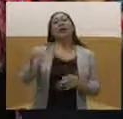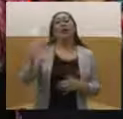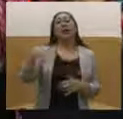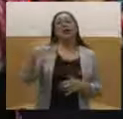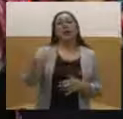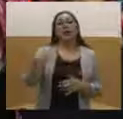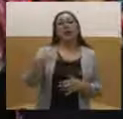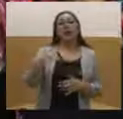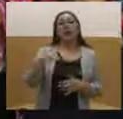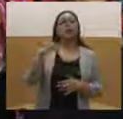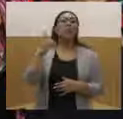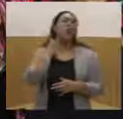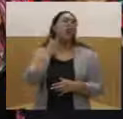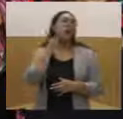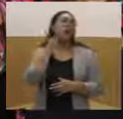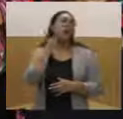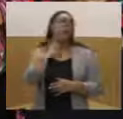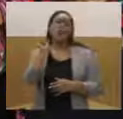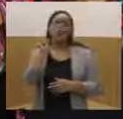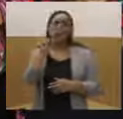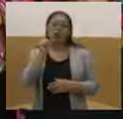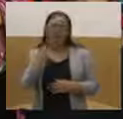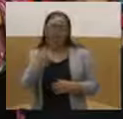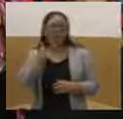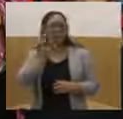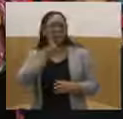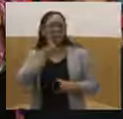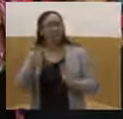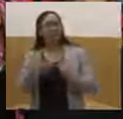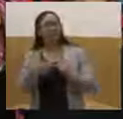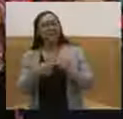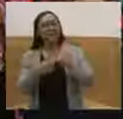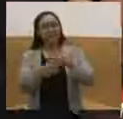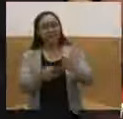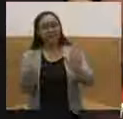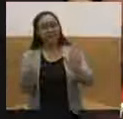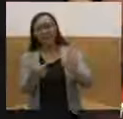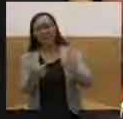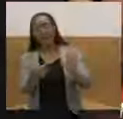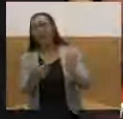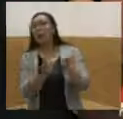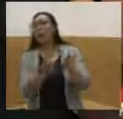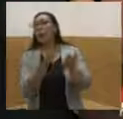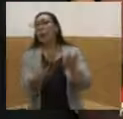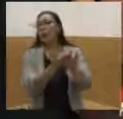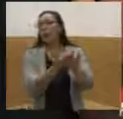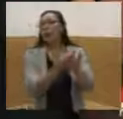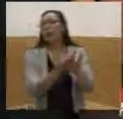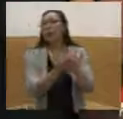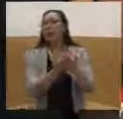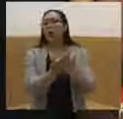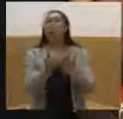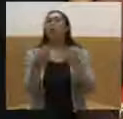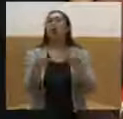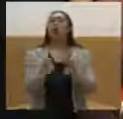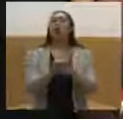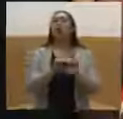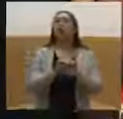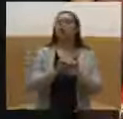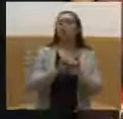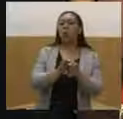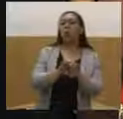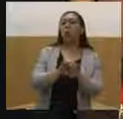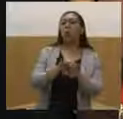Anilú Ingram presentó una iniciativa en la que se plasma la intención de que las entidades federativas homologuen el delito de